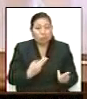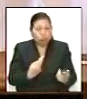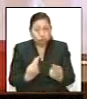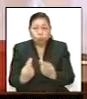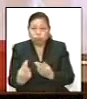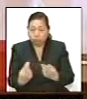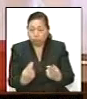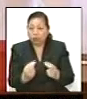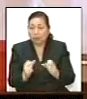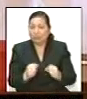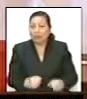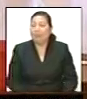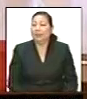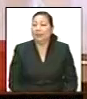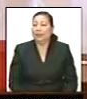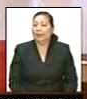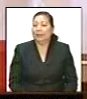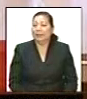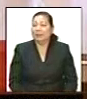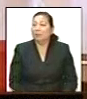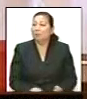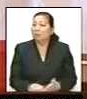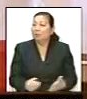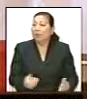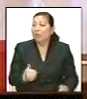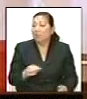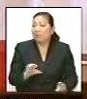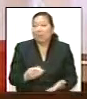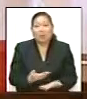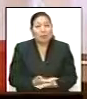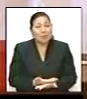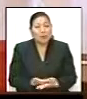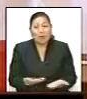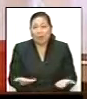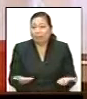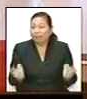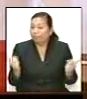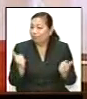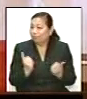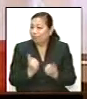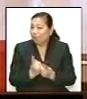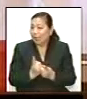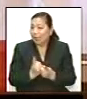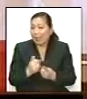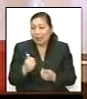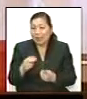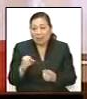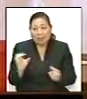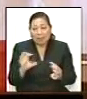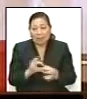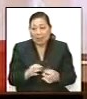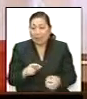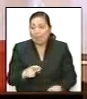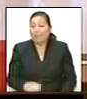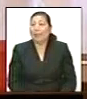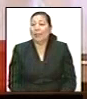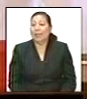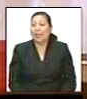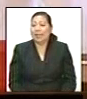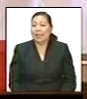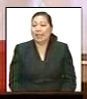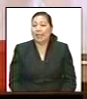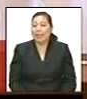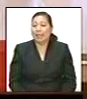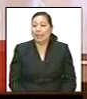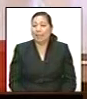relación, aunque preliminar, con APEC. Ha habido dos encuentros Alianza del Pacífico APEC